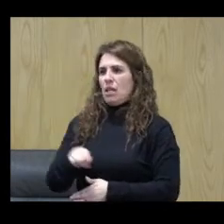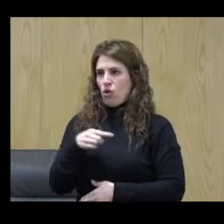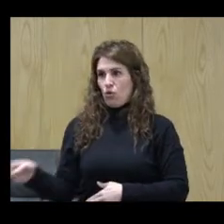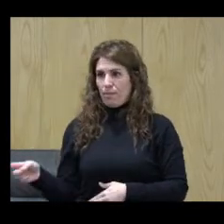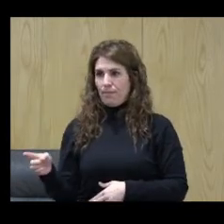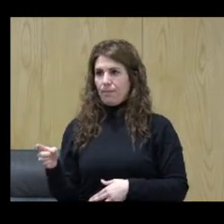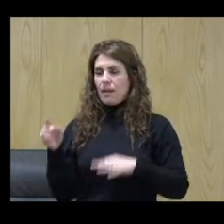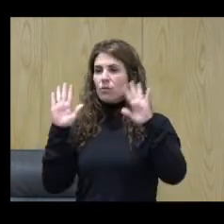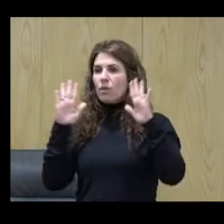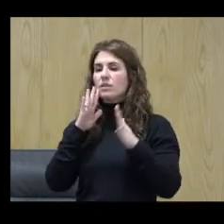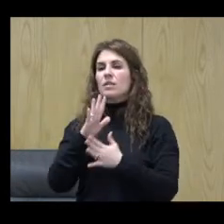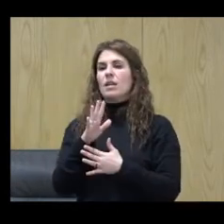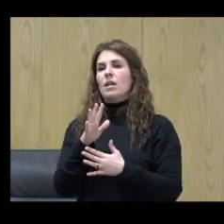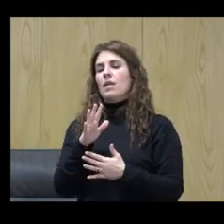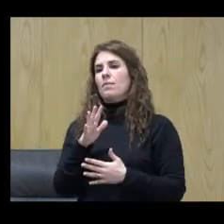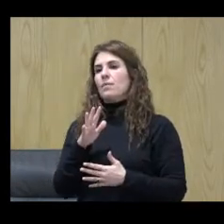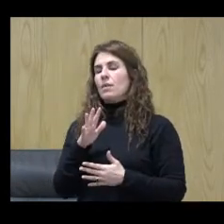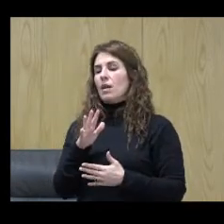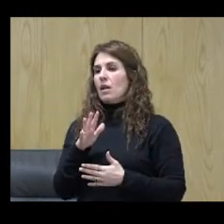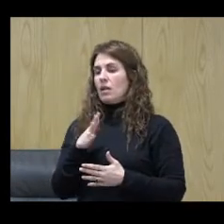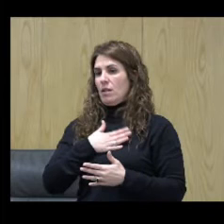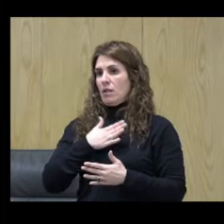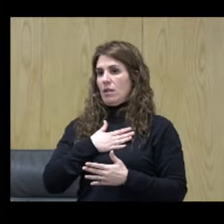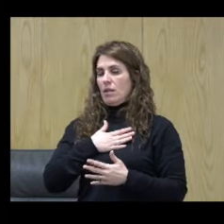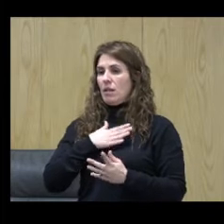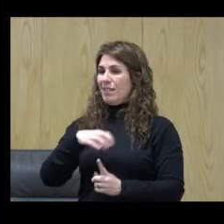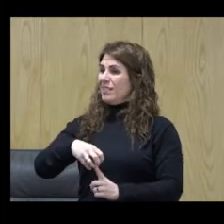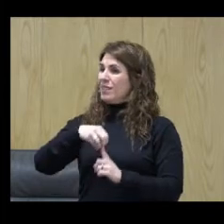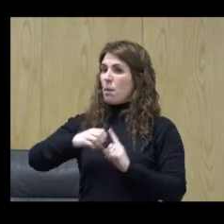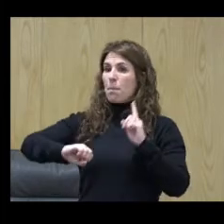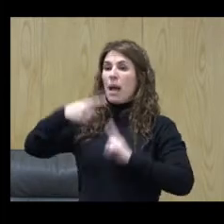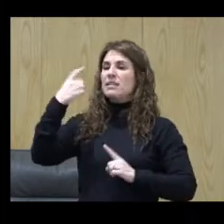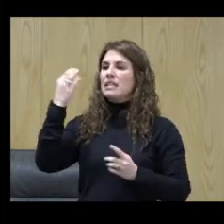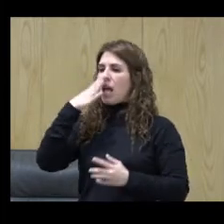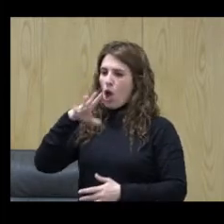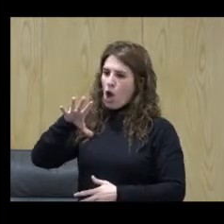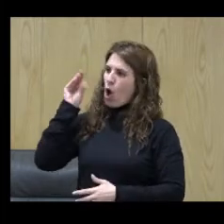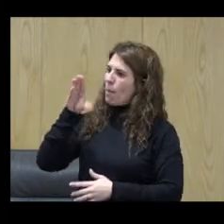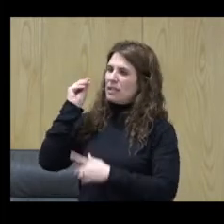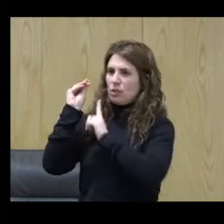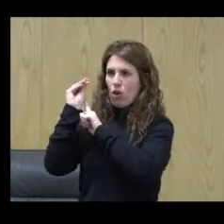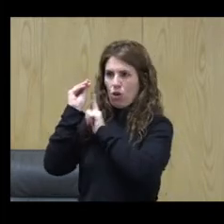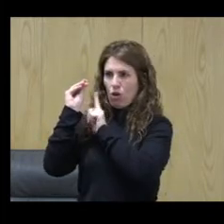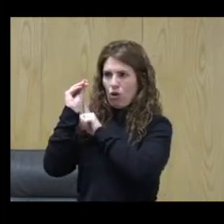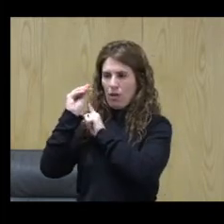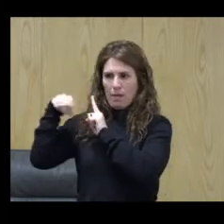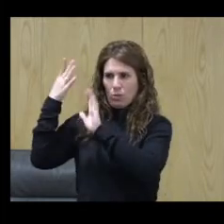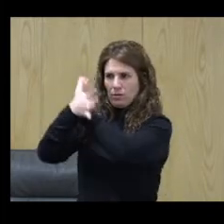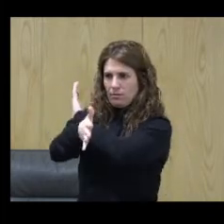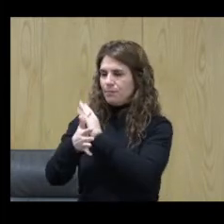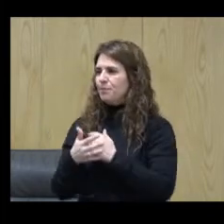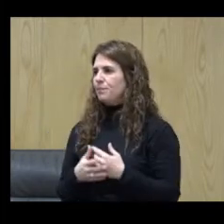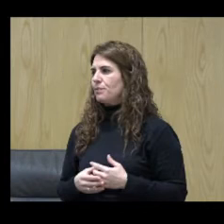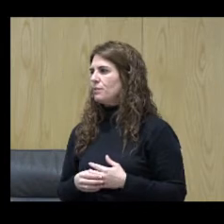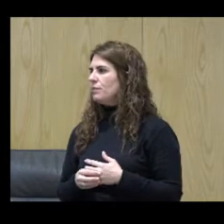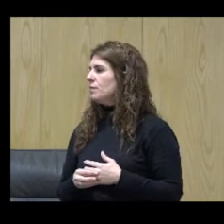lleva como núcleo de esa comprensión es la comprensión, el mecanismo de comprensión que veremos inmediatamente. Y eso,